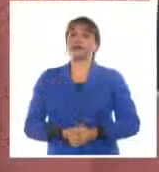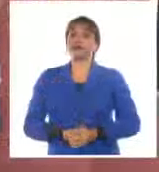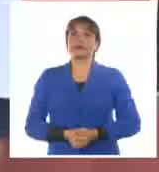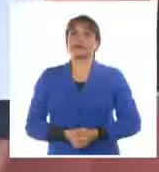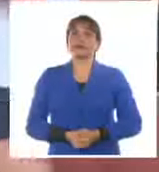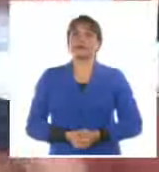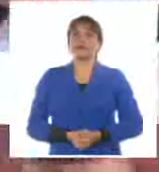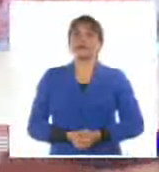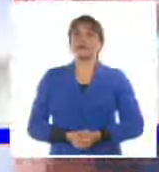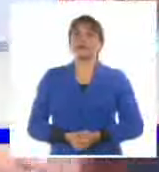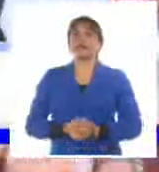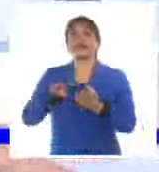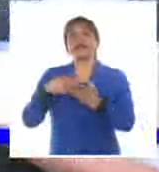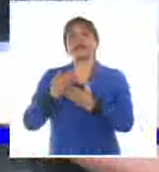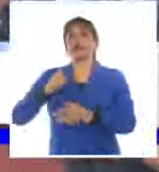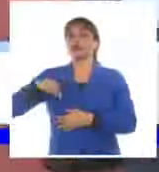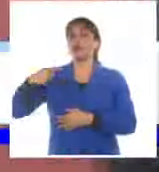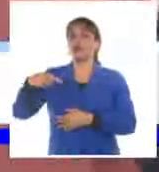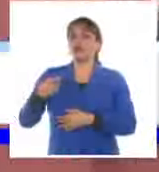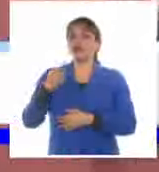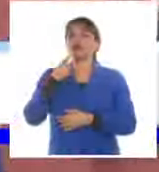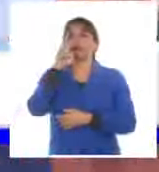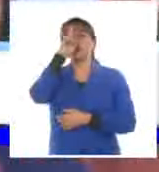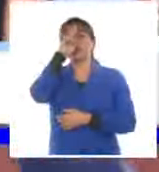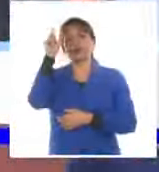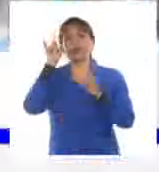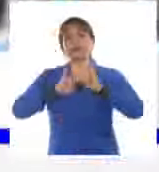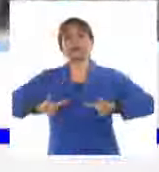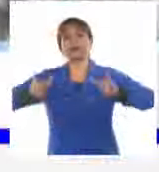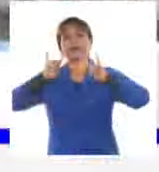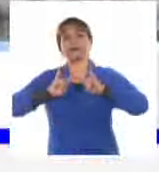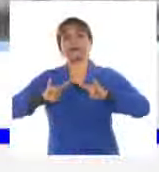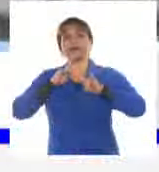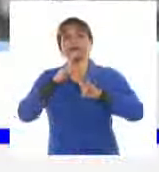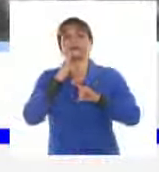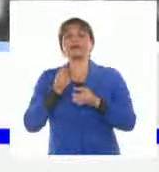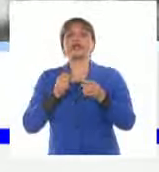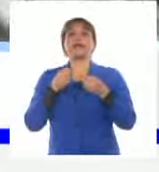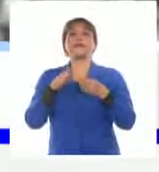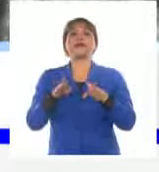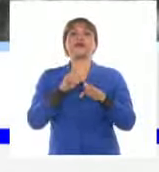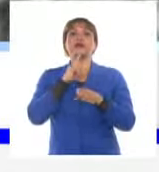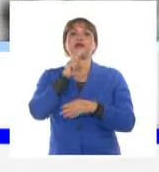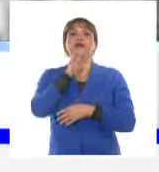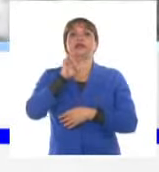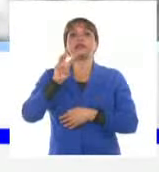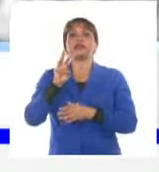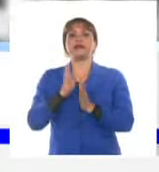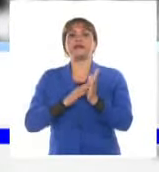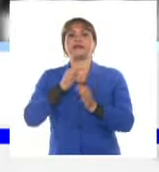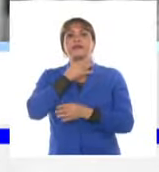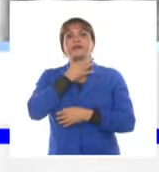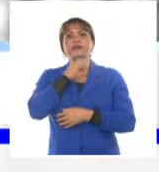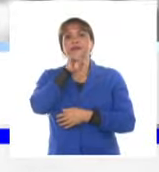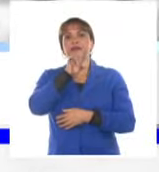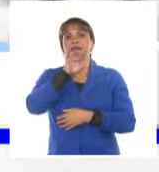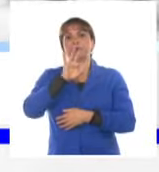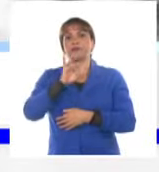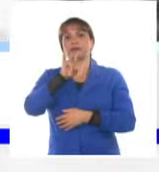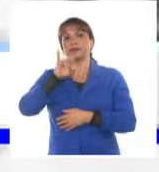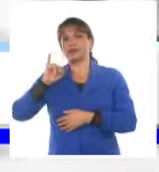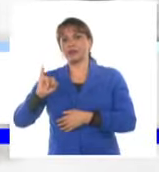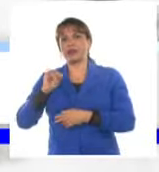Ese es el día a día del Hospital Universitario Calixto García, que tuvo su apertura el 23 de enero de 1896 con